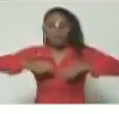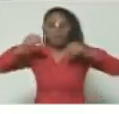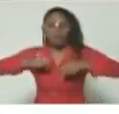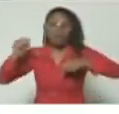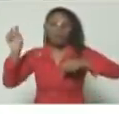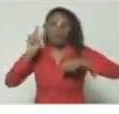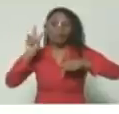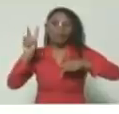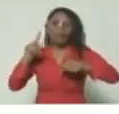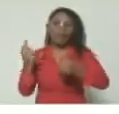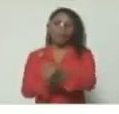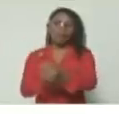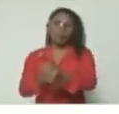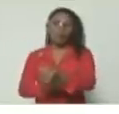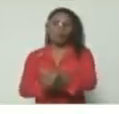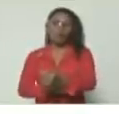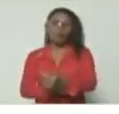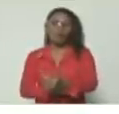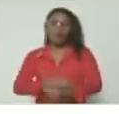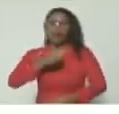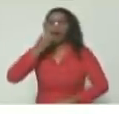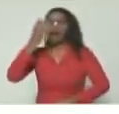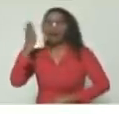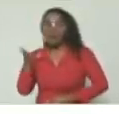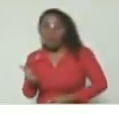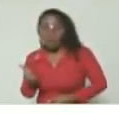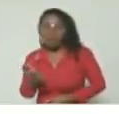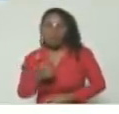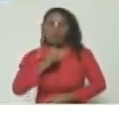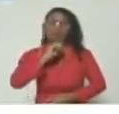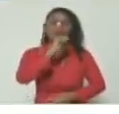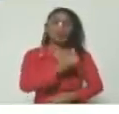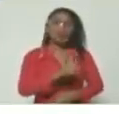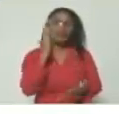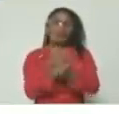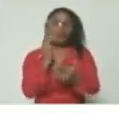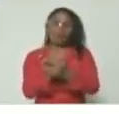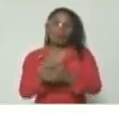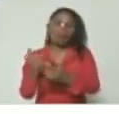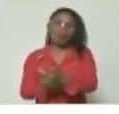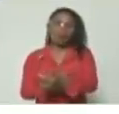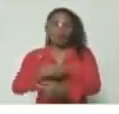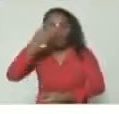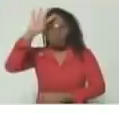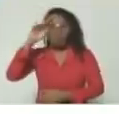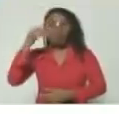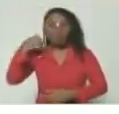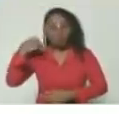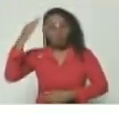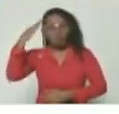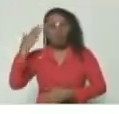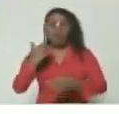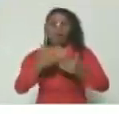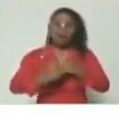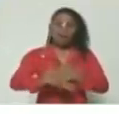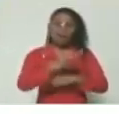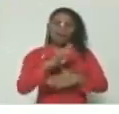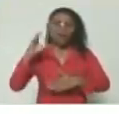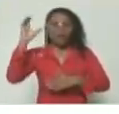Venezuela. Hermanos, en las buenas y en las malas, siempre hermanos, y Cuba saldrá adelante con la unión y la